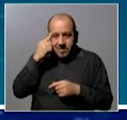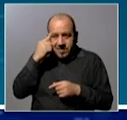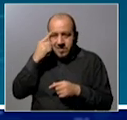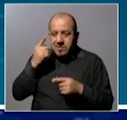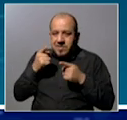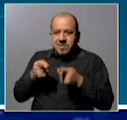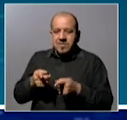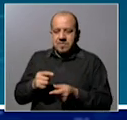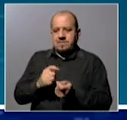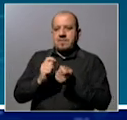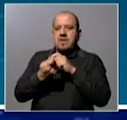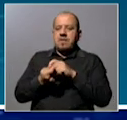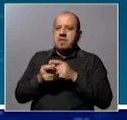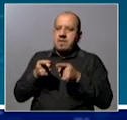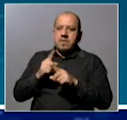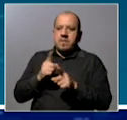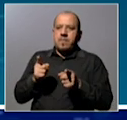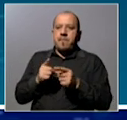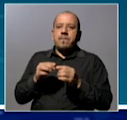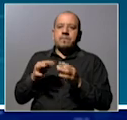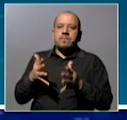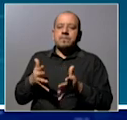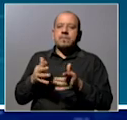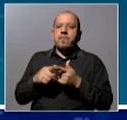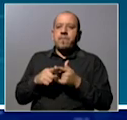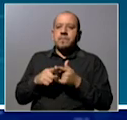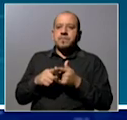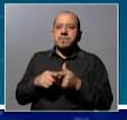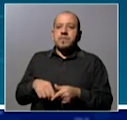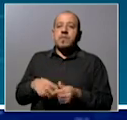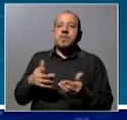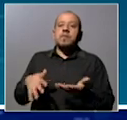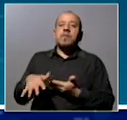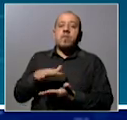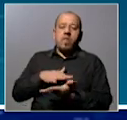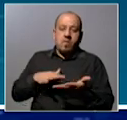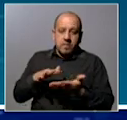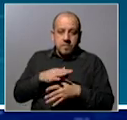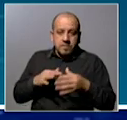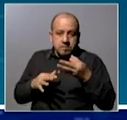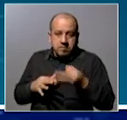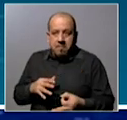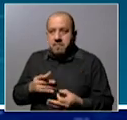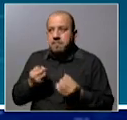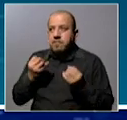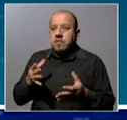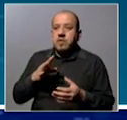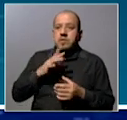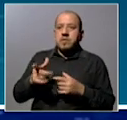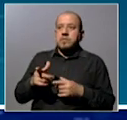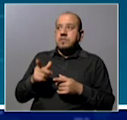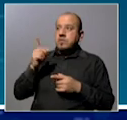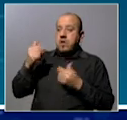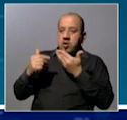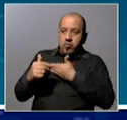eso vaya a cambiar, ¿sí? Por más que, bueno, que estamos en una situación especial, en primer lugar porque hubo una alternancia